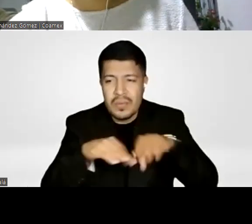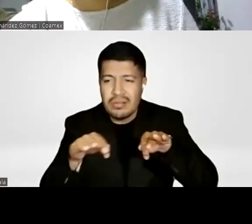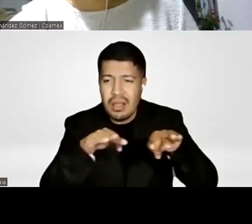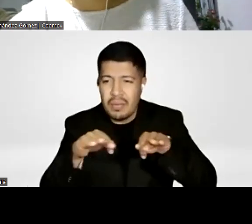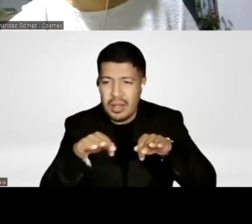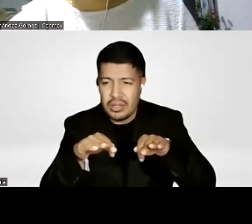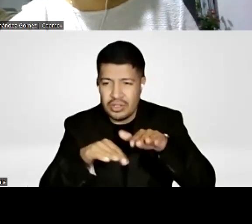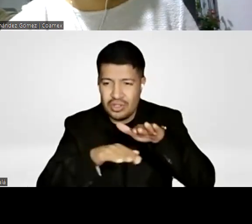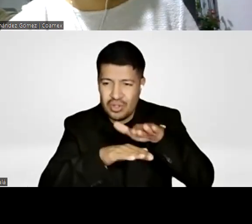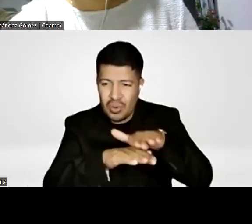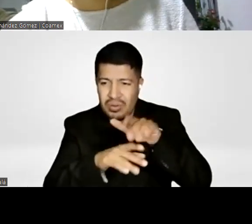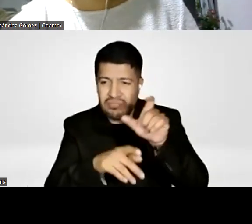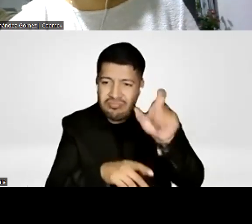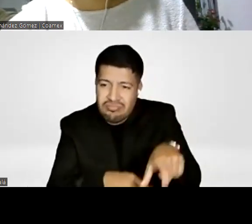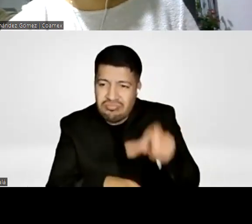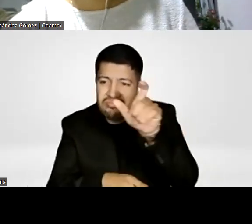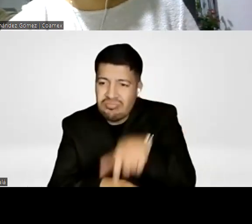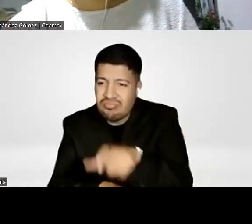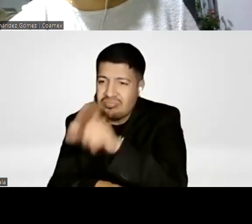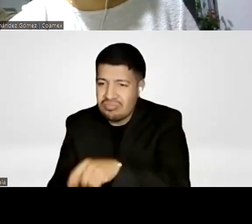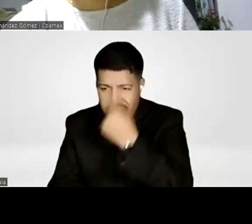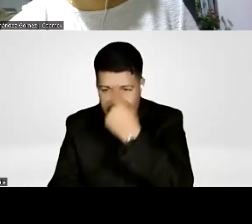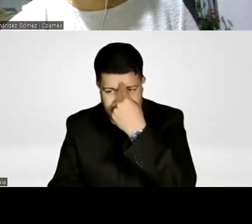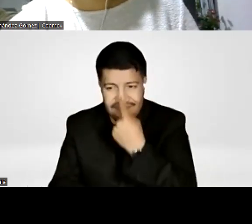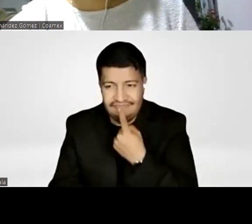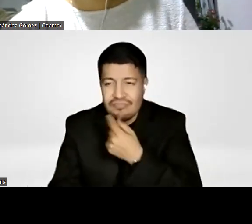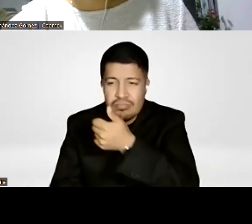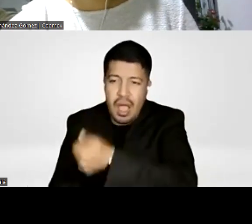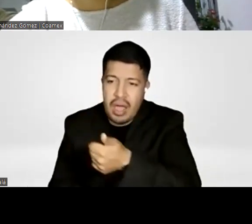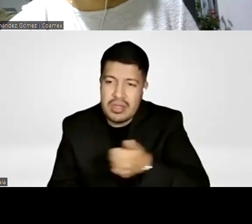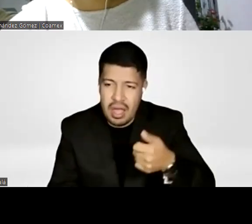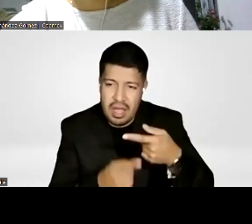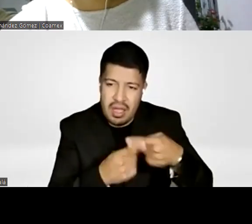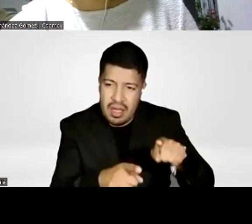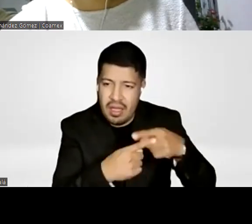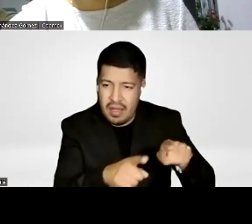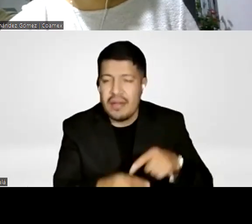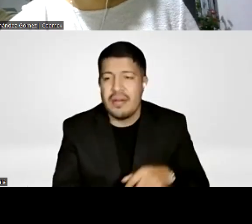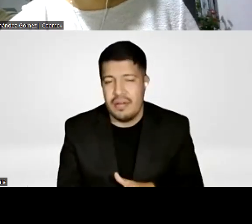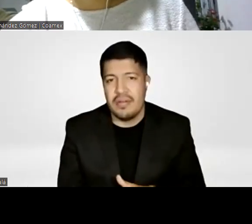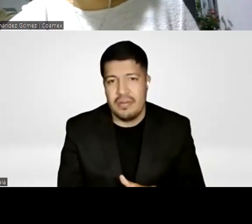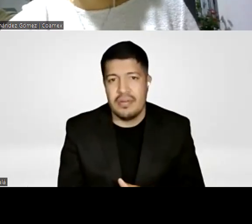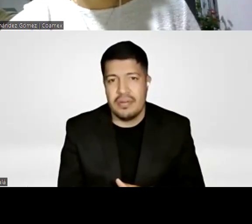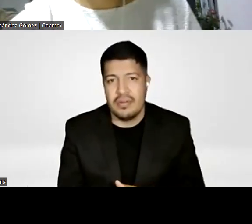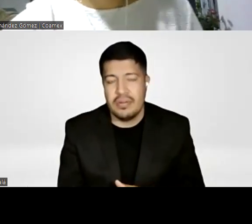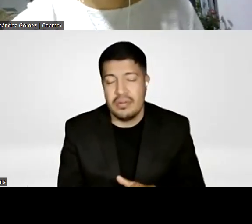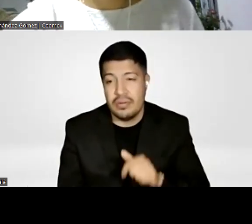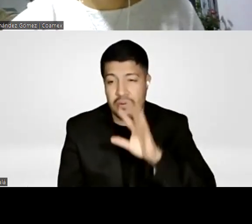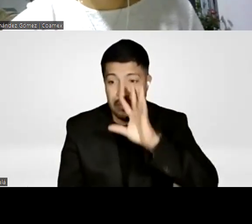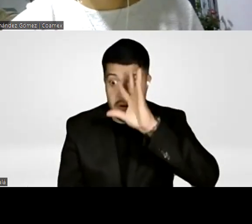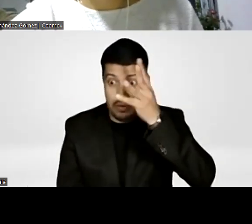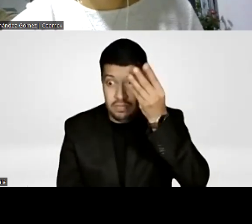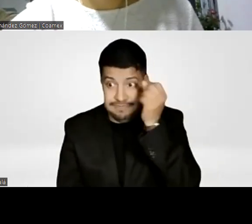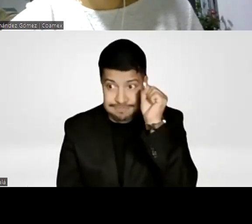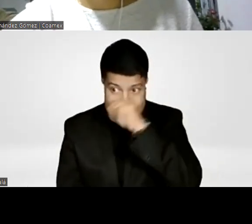perfil de cada paciente, debido a que como es espectro, tenemos un perfil bien diferente.